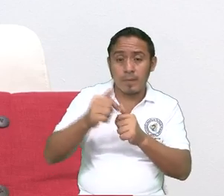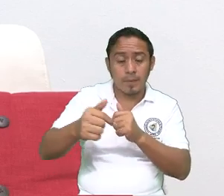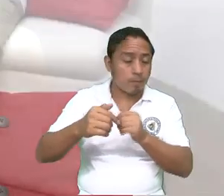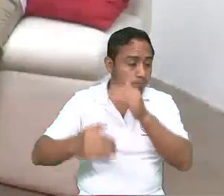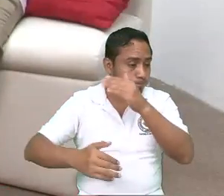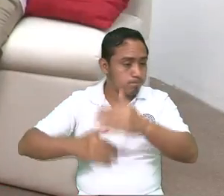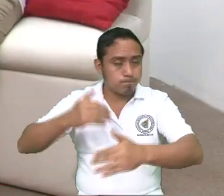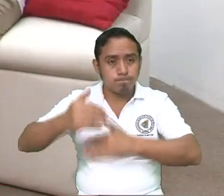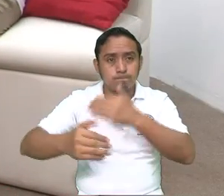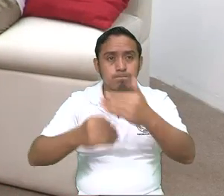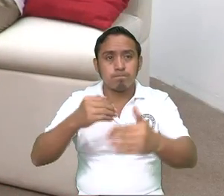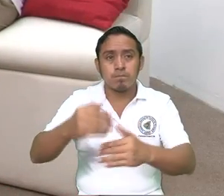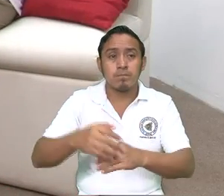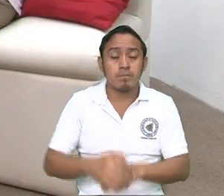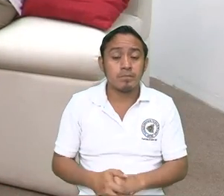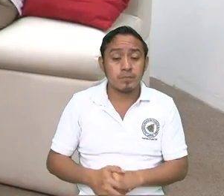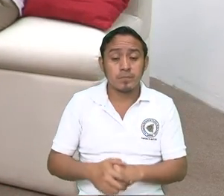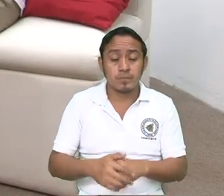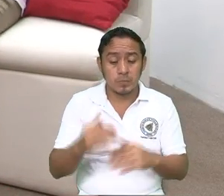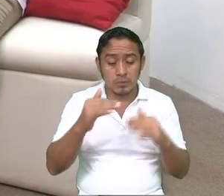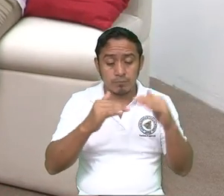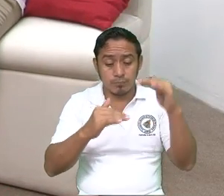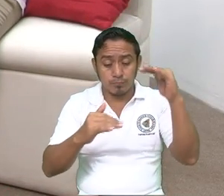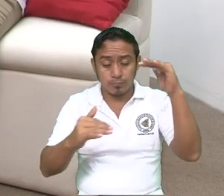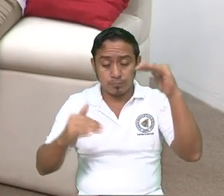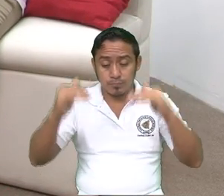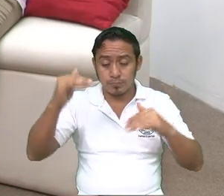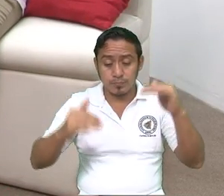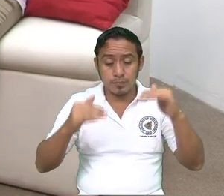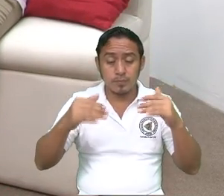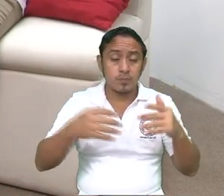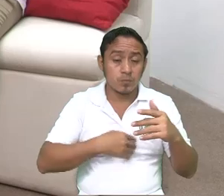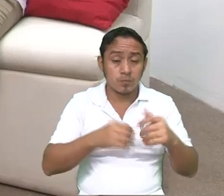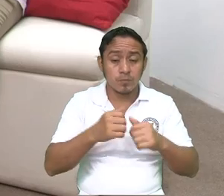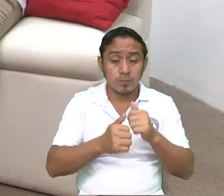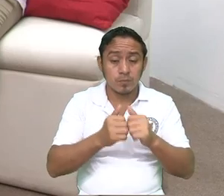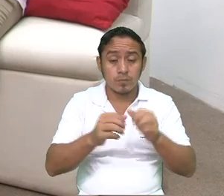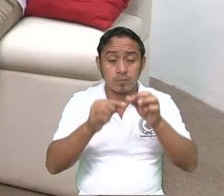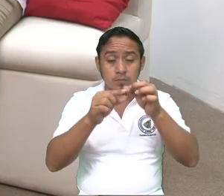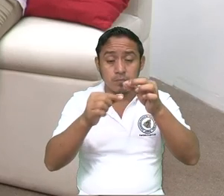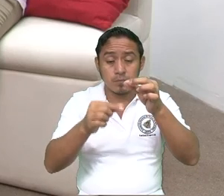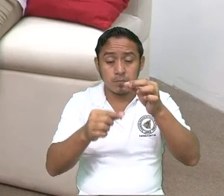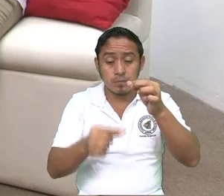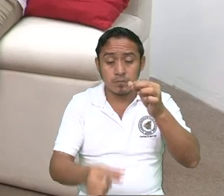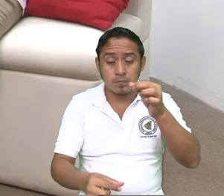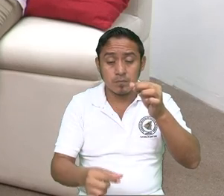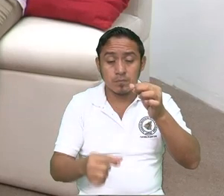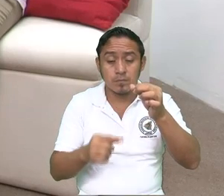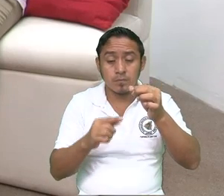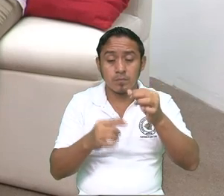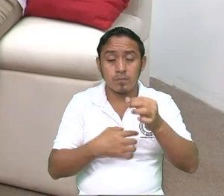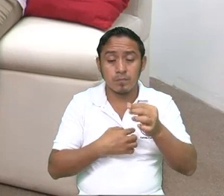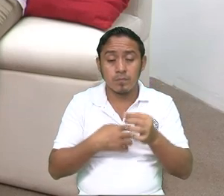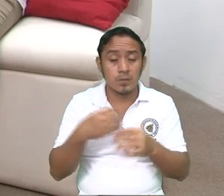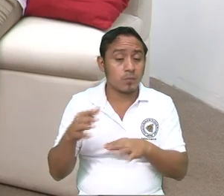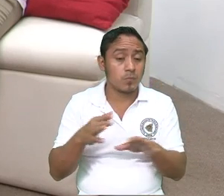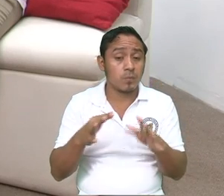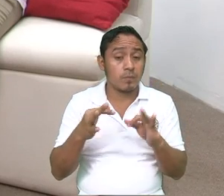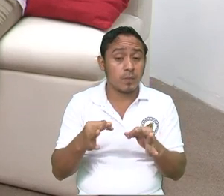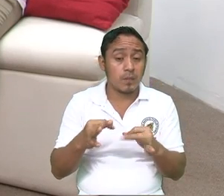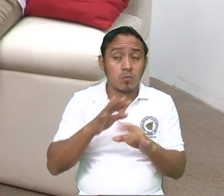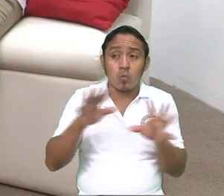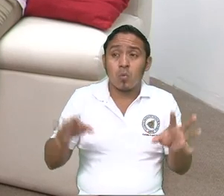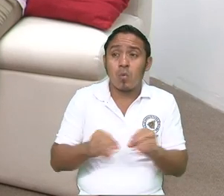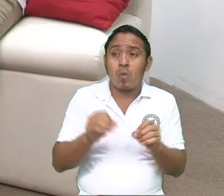proceso disfuncional en cuanto a la médula y nos va a poder producir bien y los